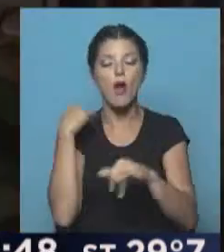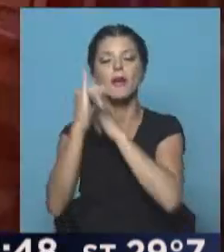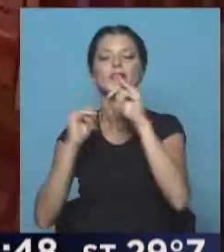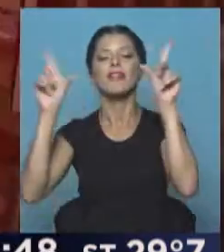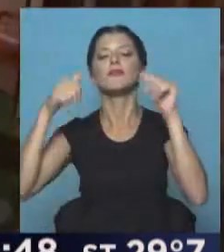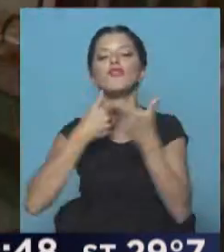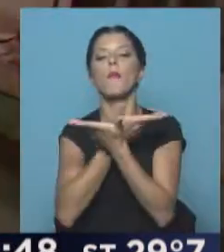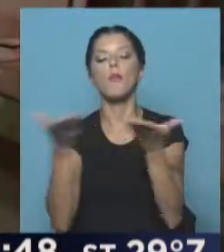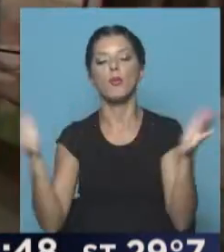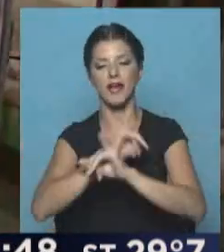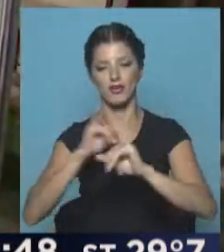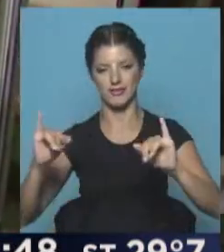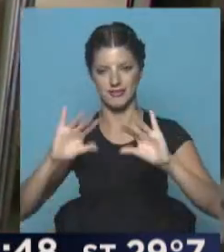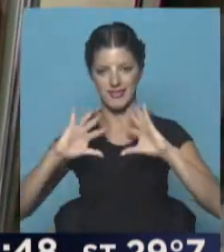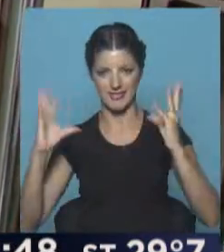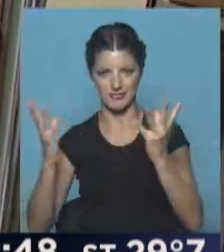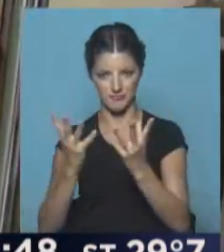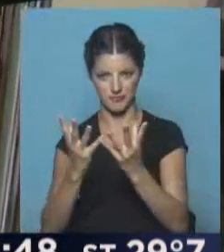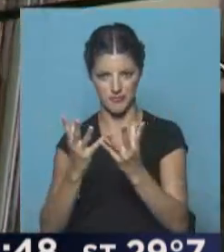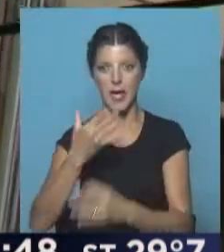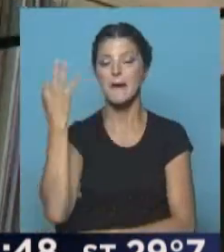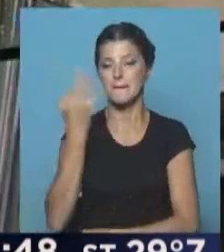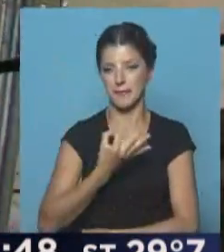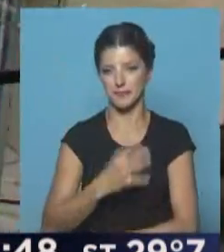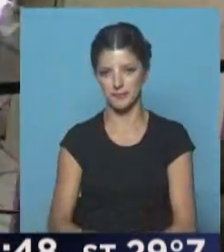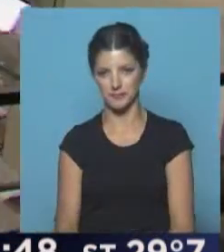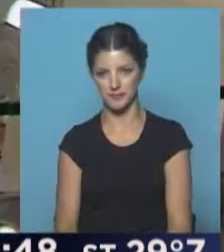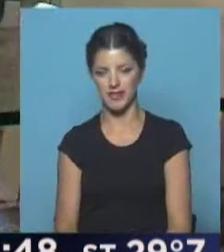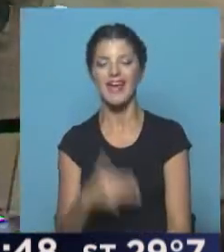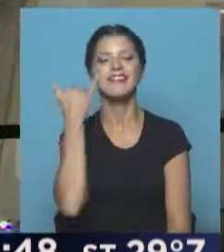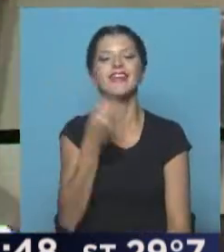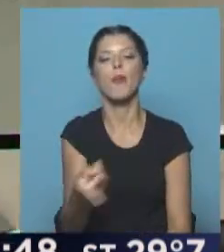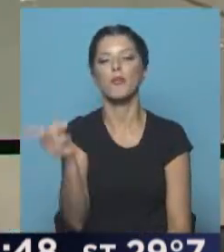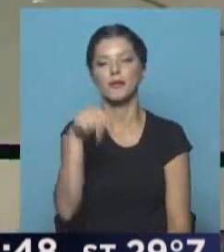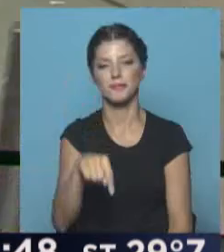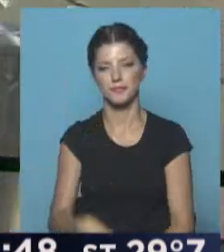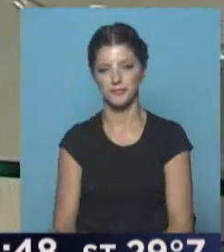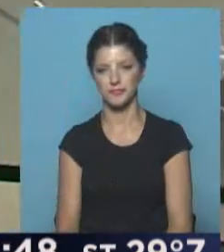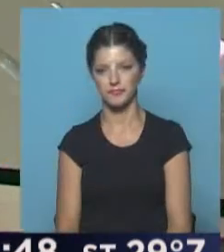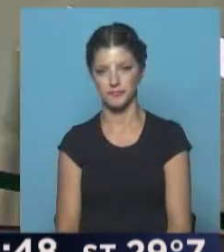en Televisión Pública Noticias, edición internacional. Ya volvemos.